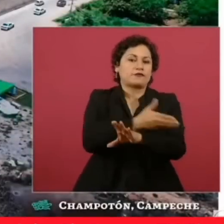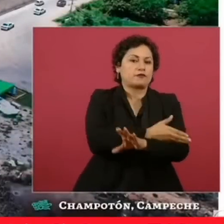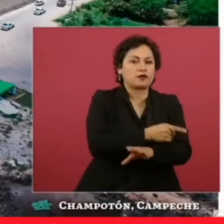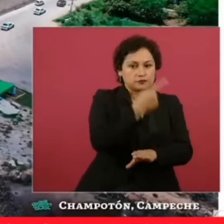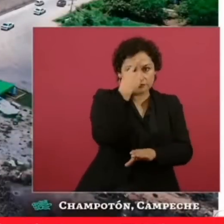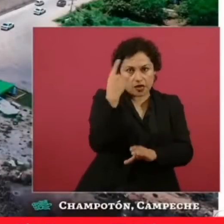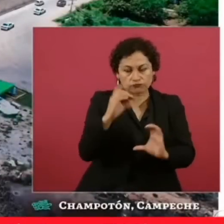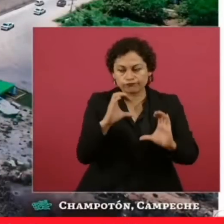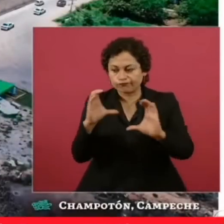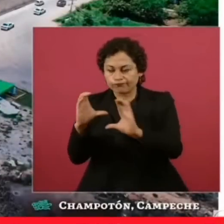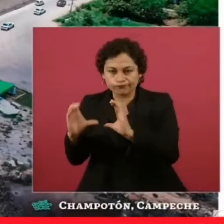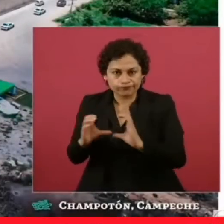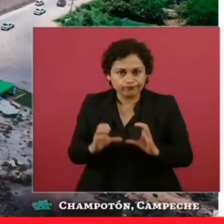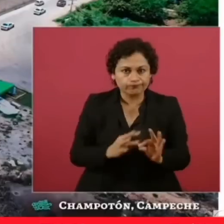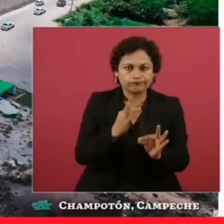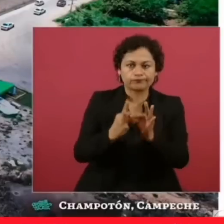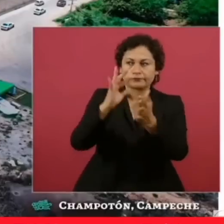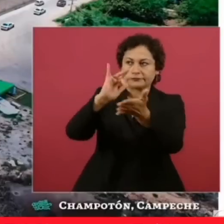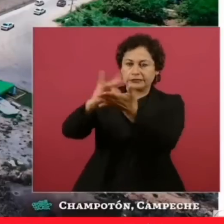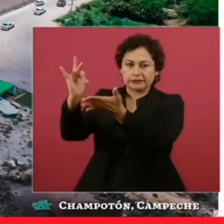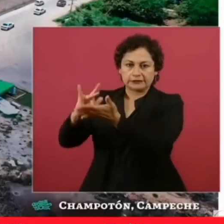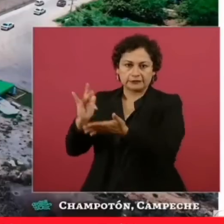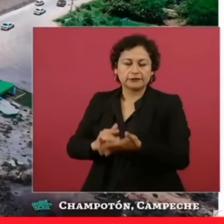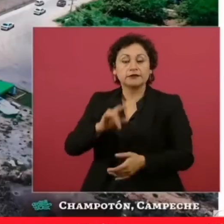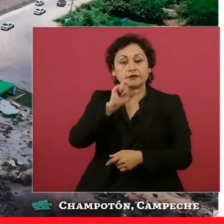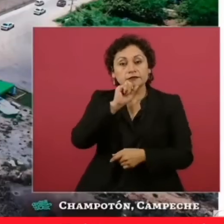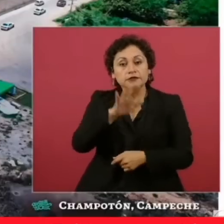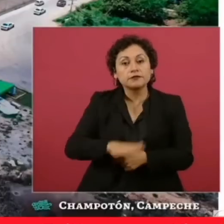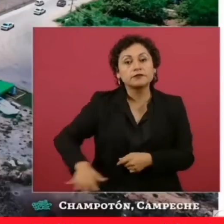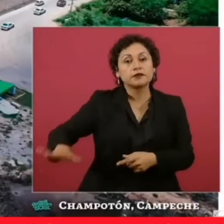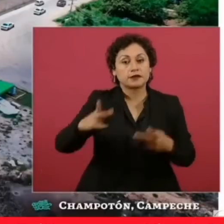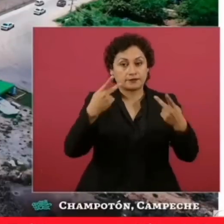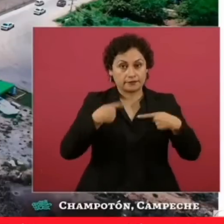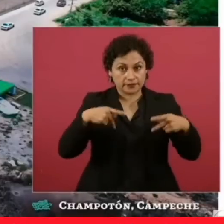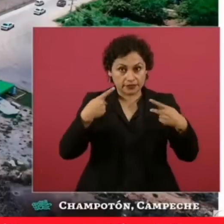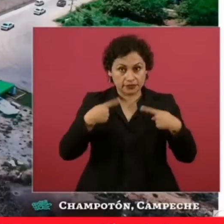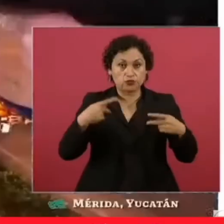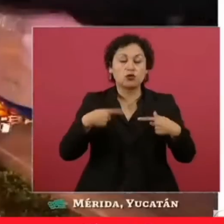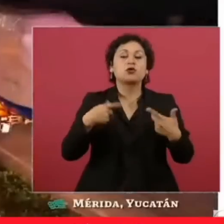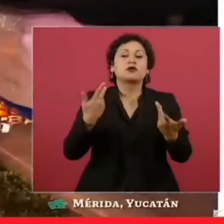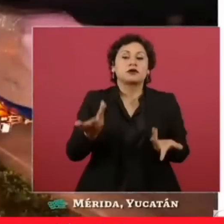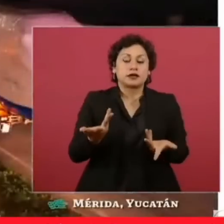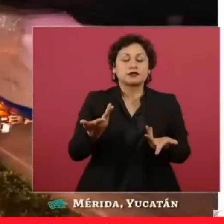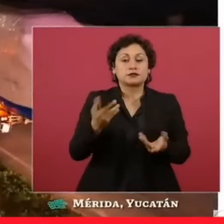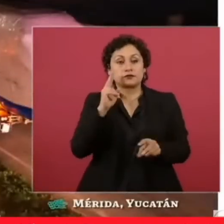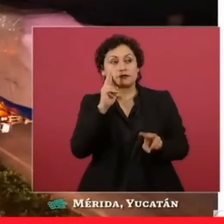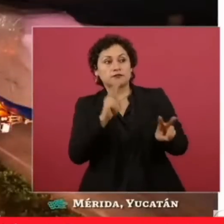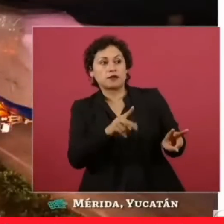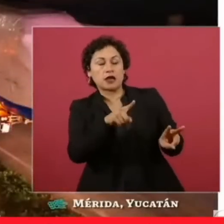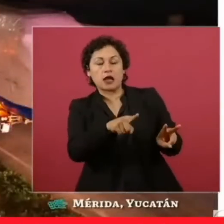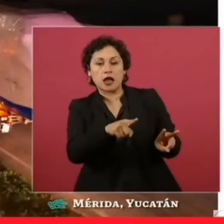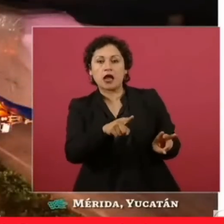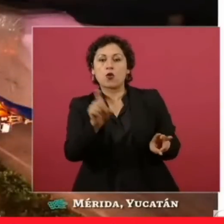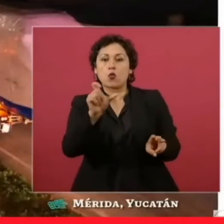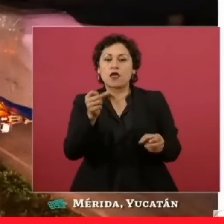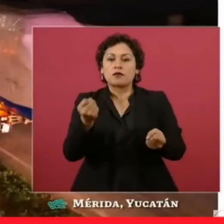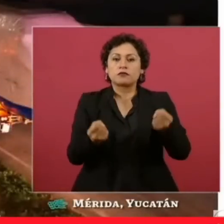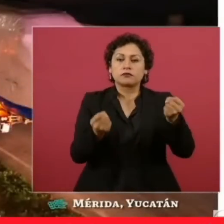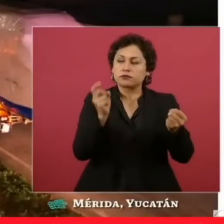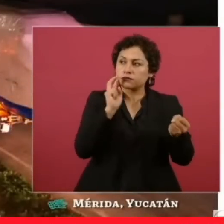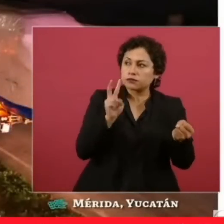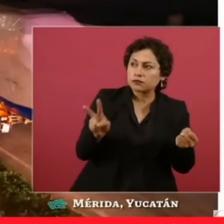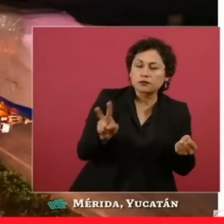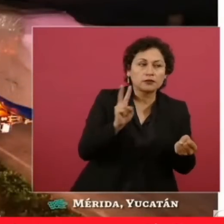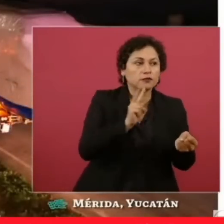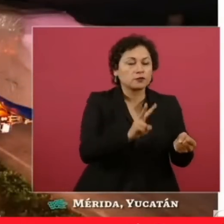accidente alguno. Agradecemos también a la población, a los automovilistas, que al ver el convoy de día o de noche tomaron